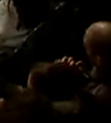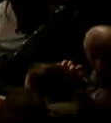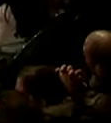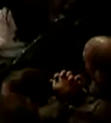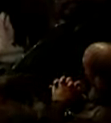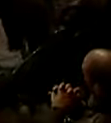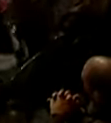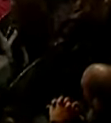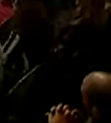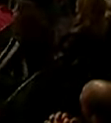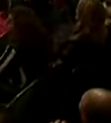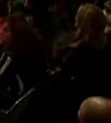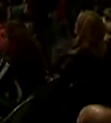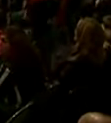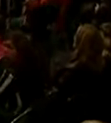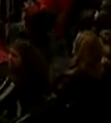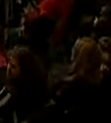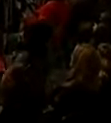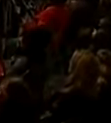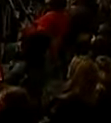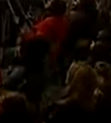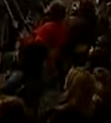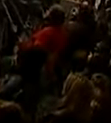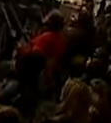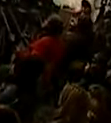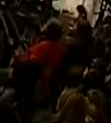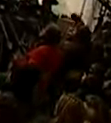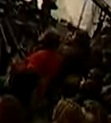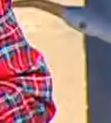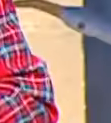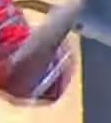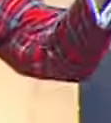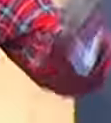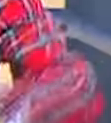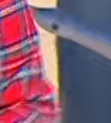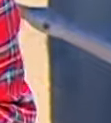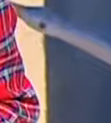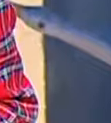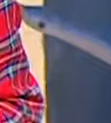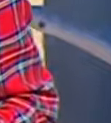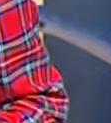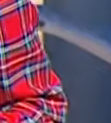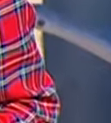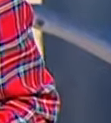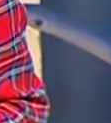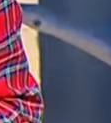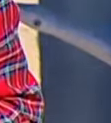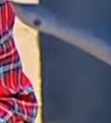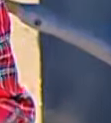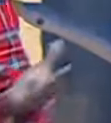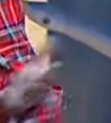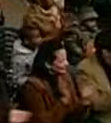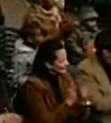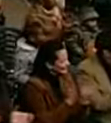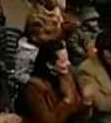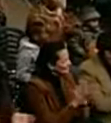discoteca Royal Vip con esa singular fantasía, El Vengador. Venga, el aplauso fuerte para todos los